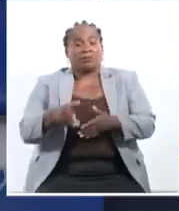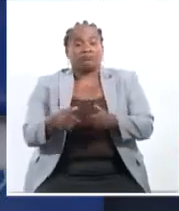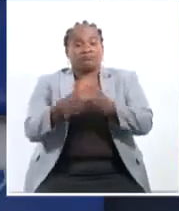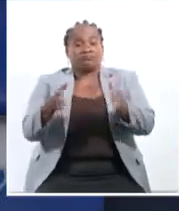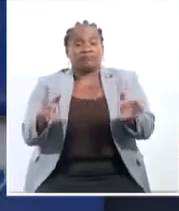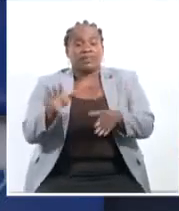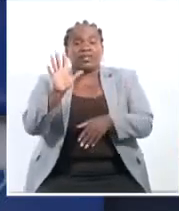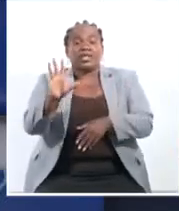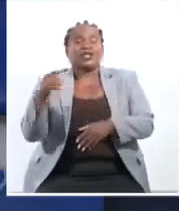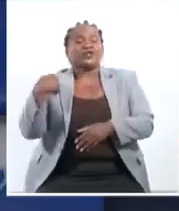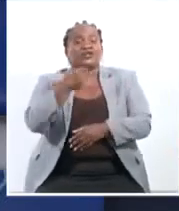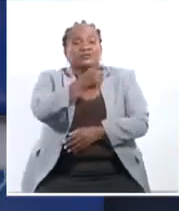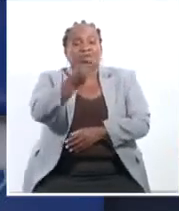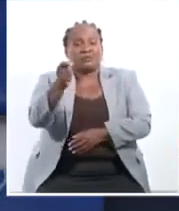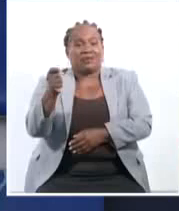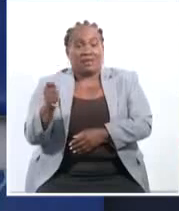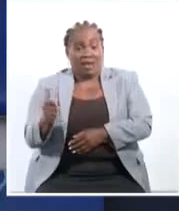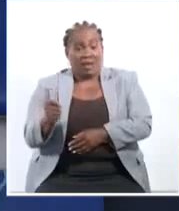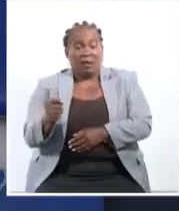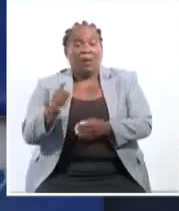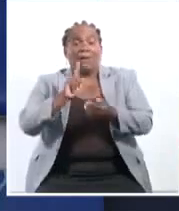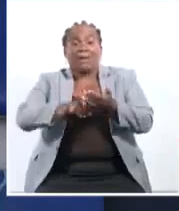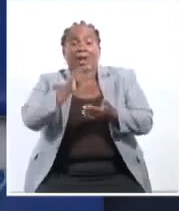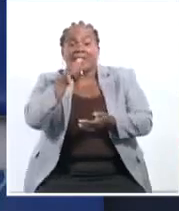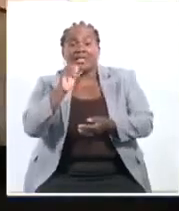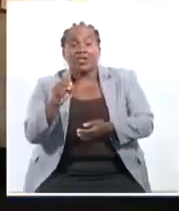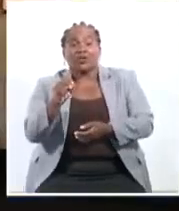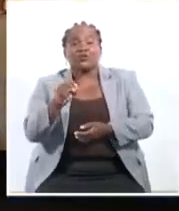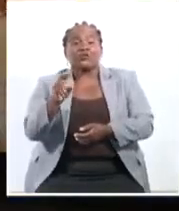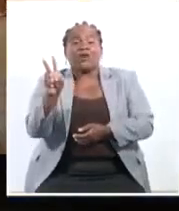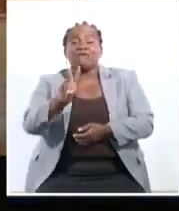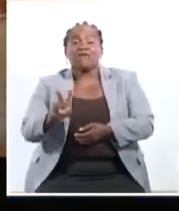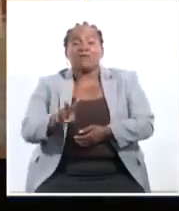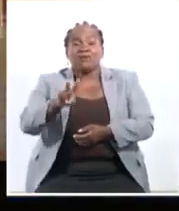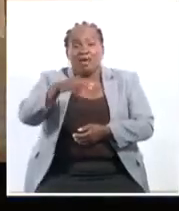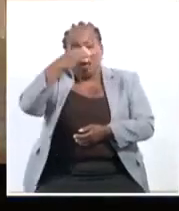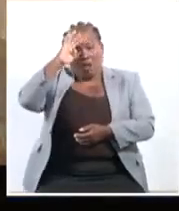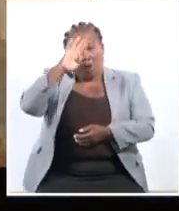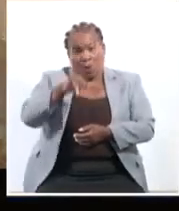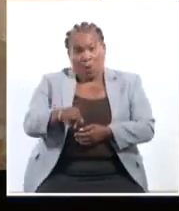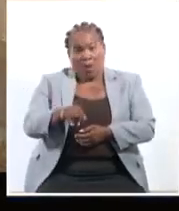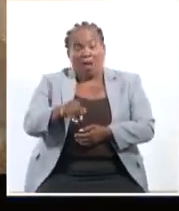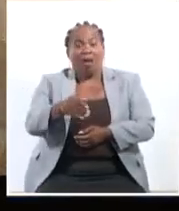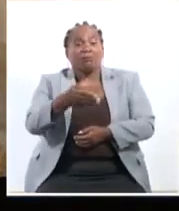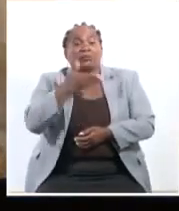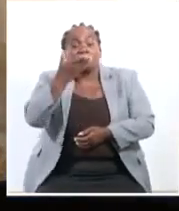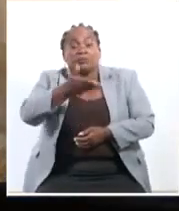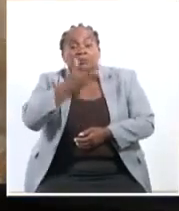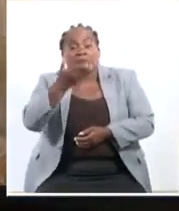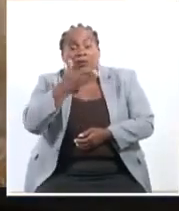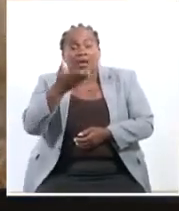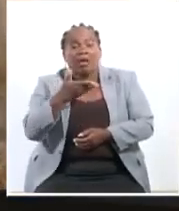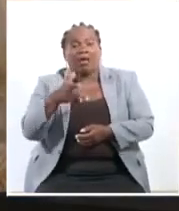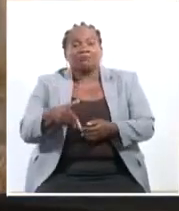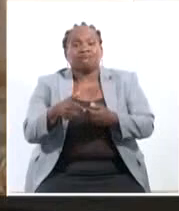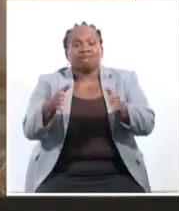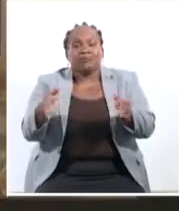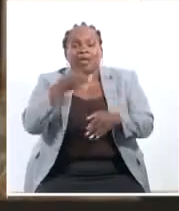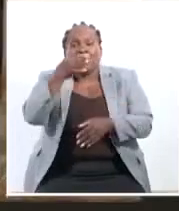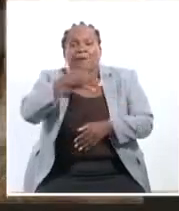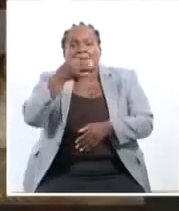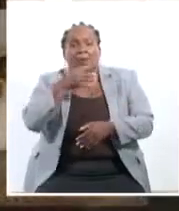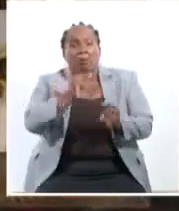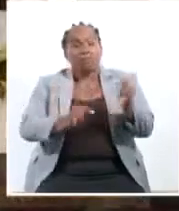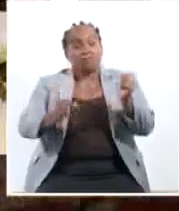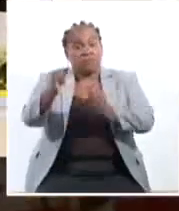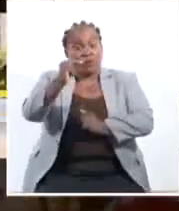del quinto seminario teórico de los partidos comunistas de Vietnam y Cuba en su discurso de apertura Morales Ojeda expresó que es